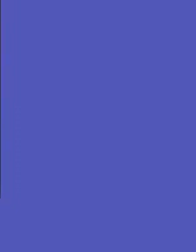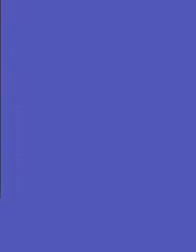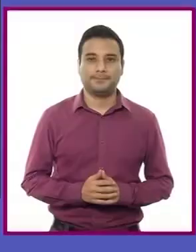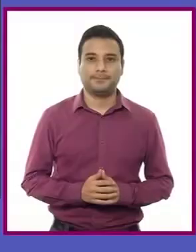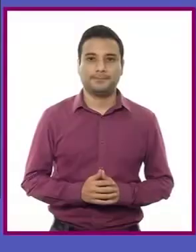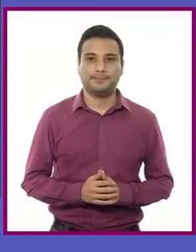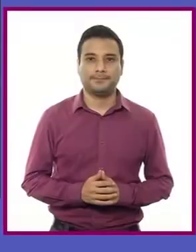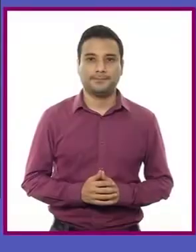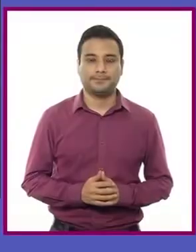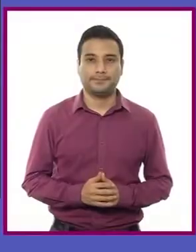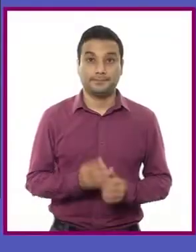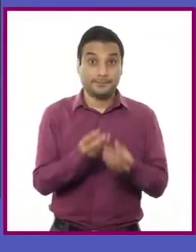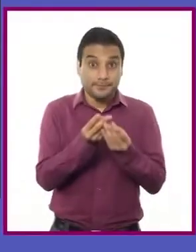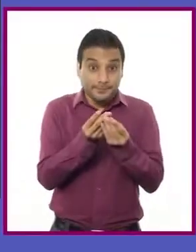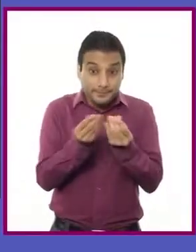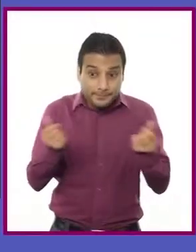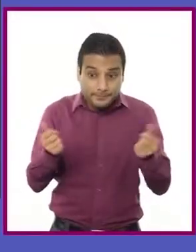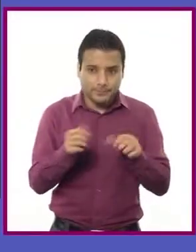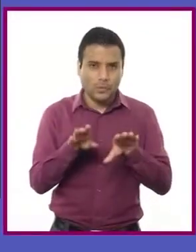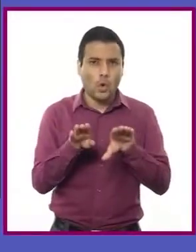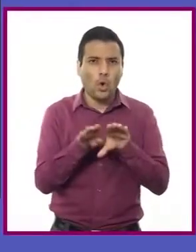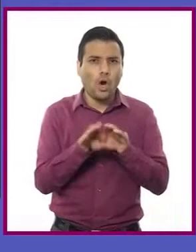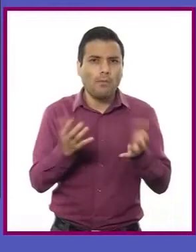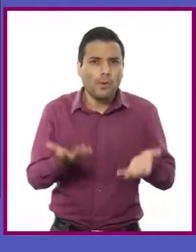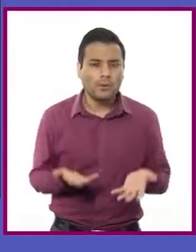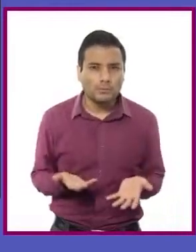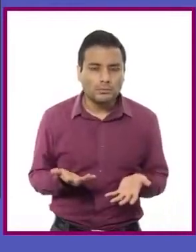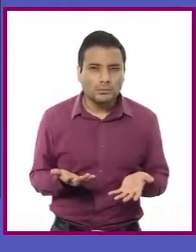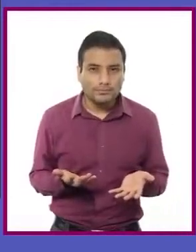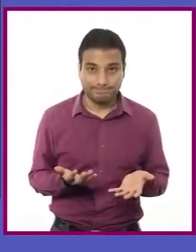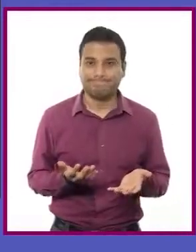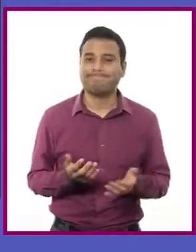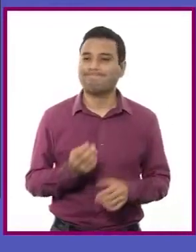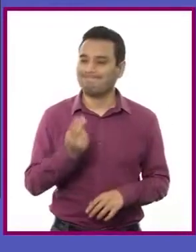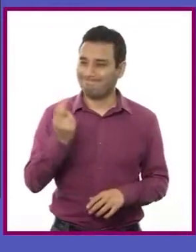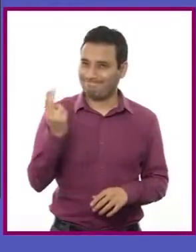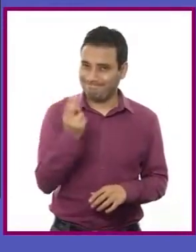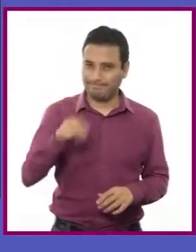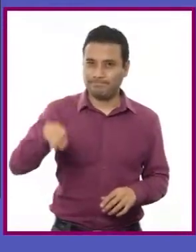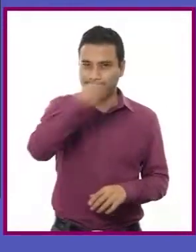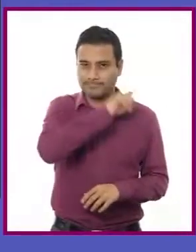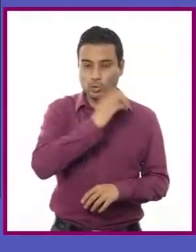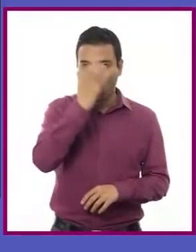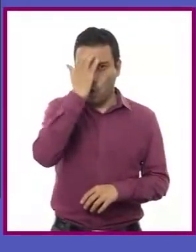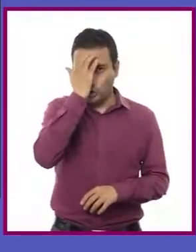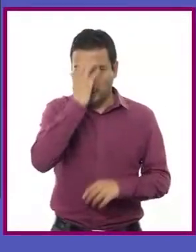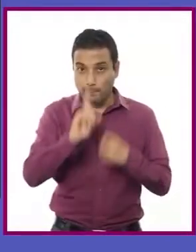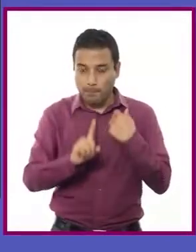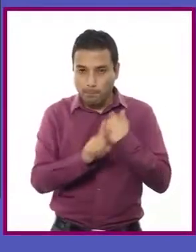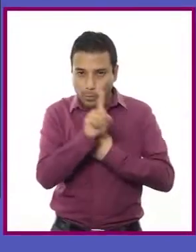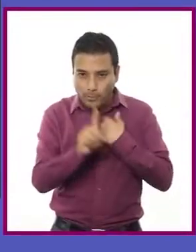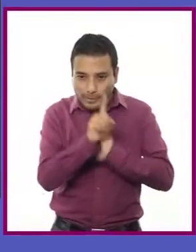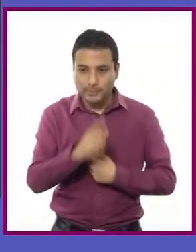Para buscar solución a un problema de la escuela o de la comunidad, lo primero es identificarlo, saber de